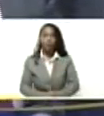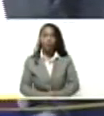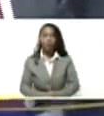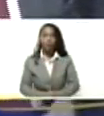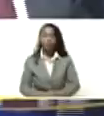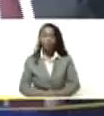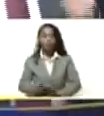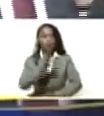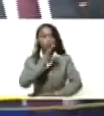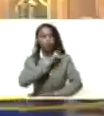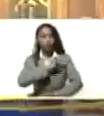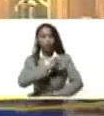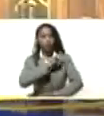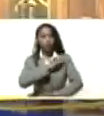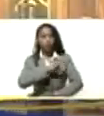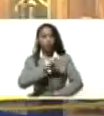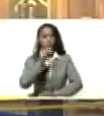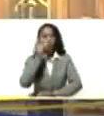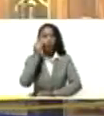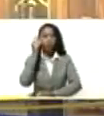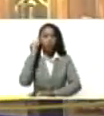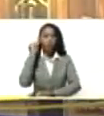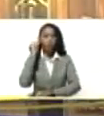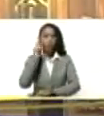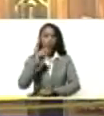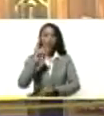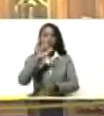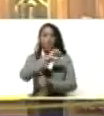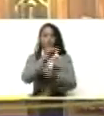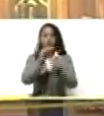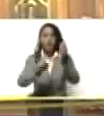las elecciones se convocaron para el 21 de noviembre